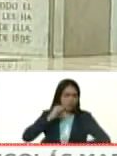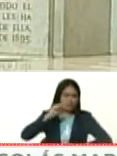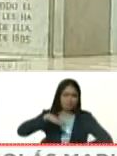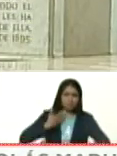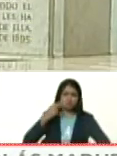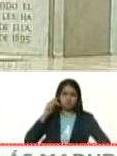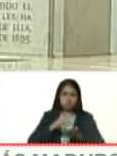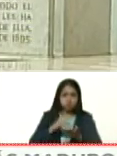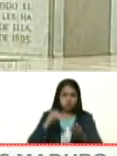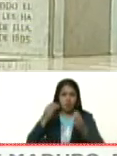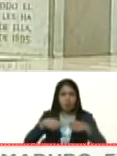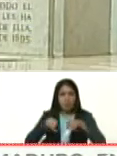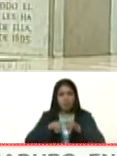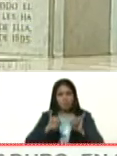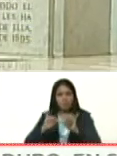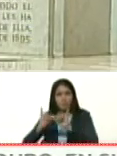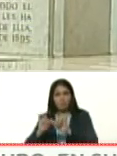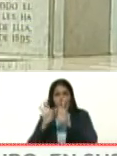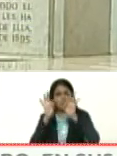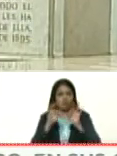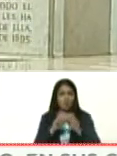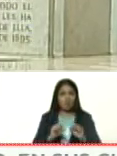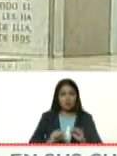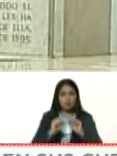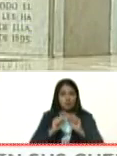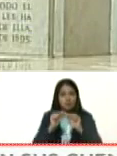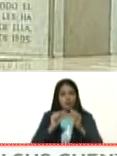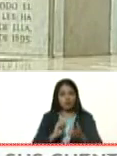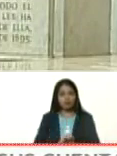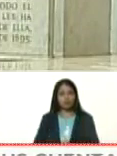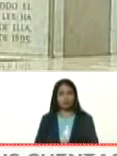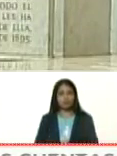determinaba si continuaba